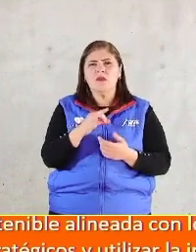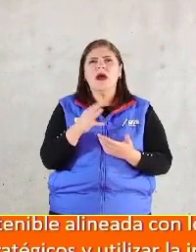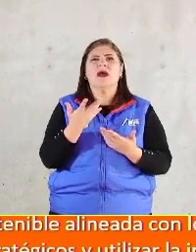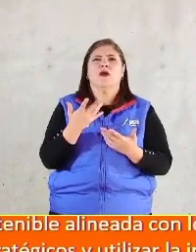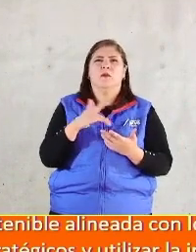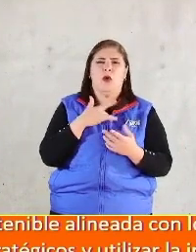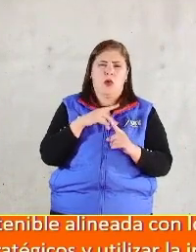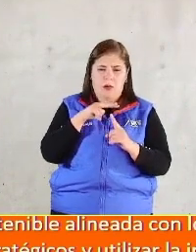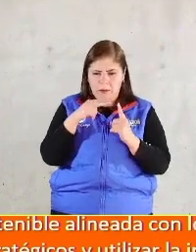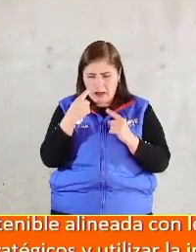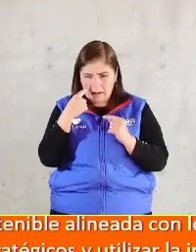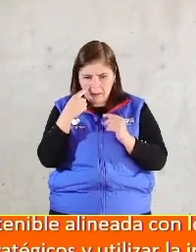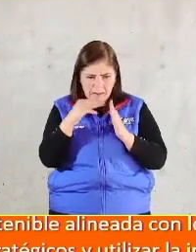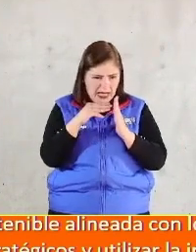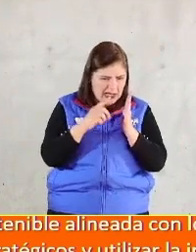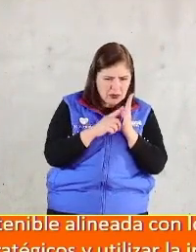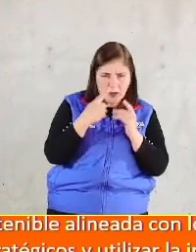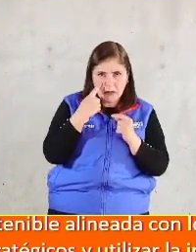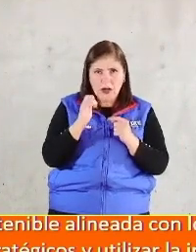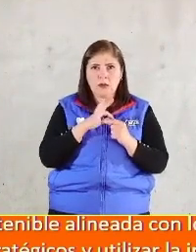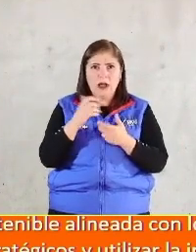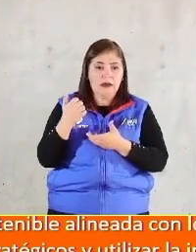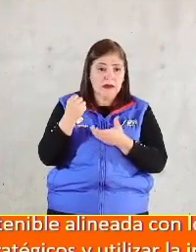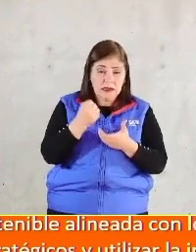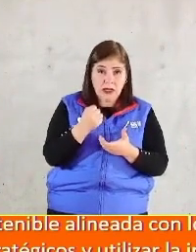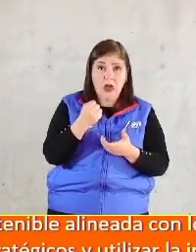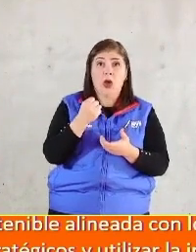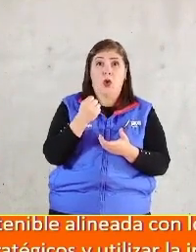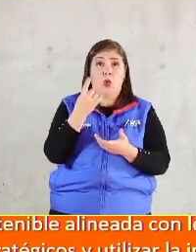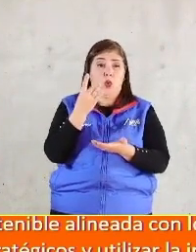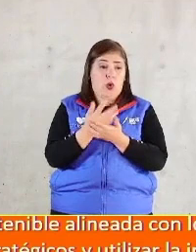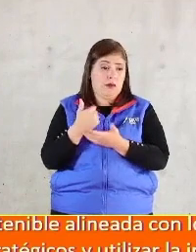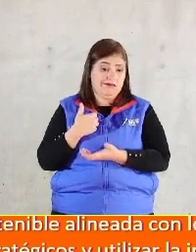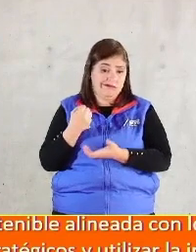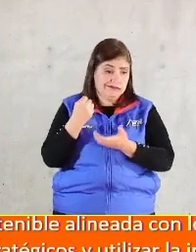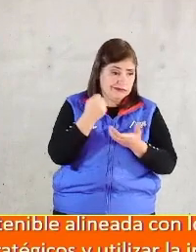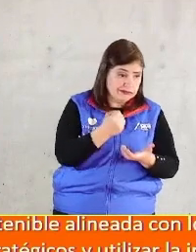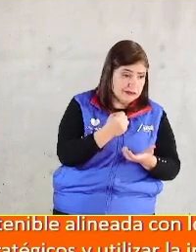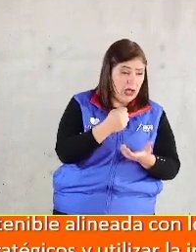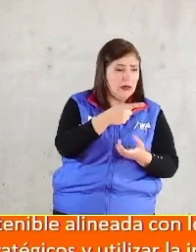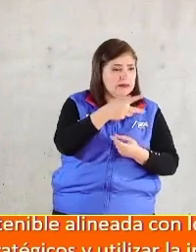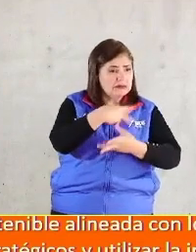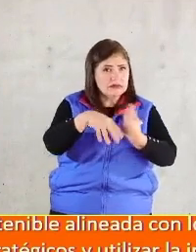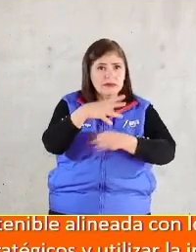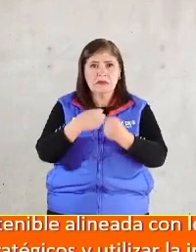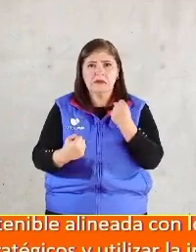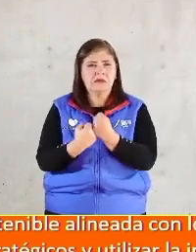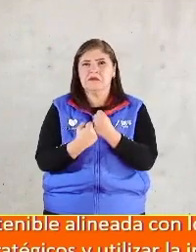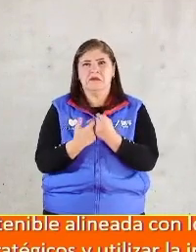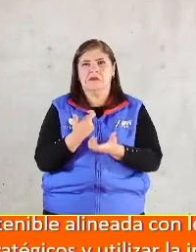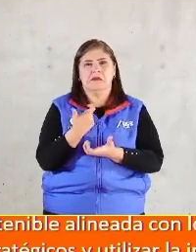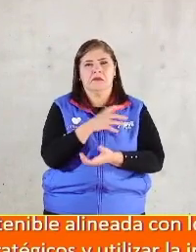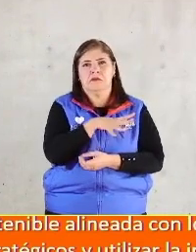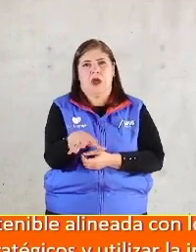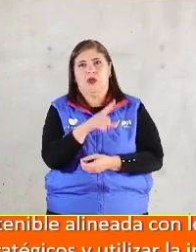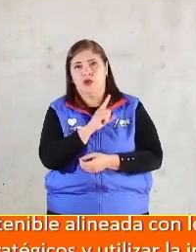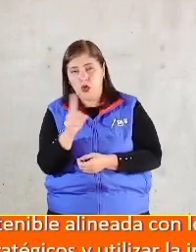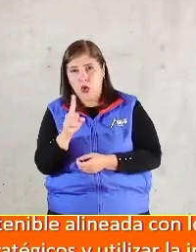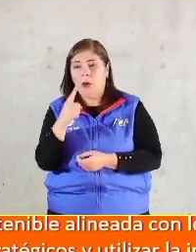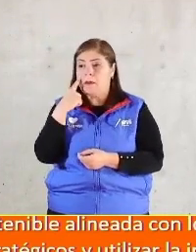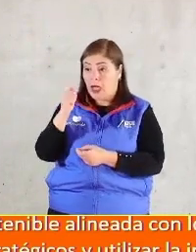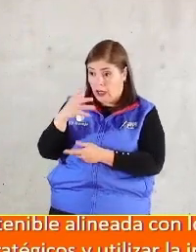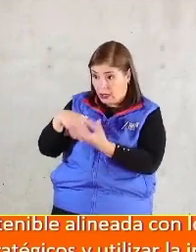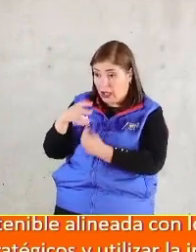estándares sobre la sostenibilidad. Es decir, ya no invierten en aquellas empresas que no toman en cuenta la sostenibilidad. Por otro lado,